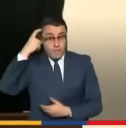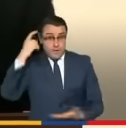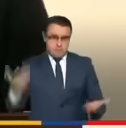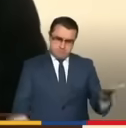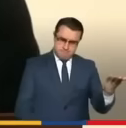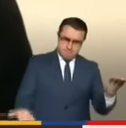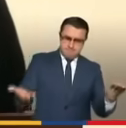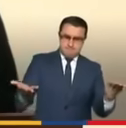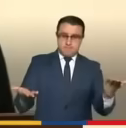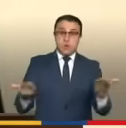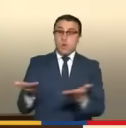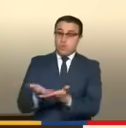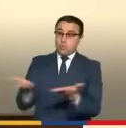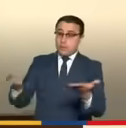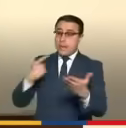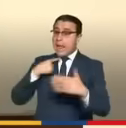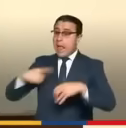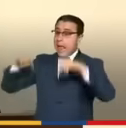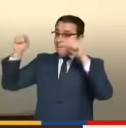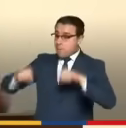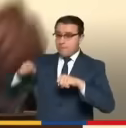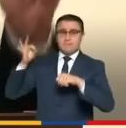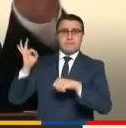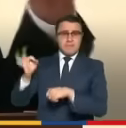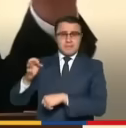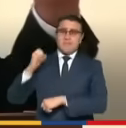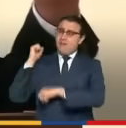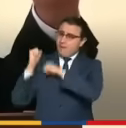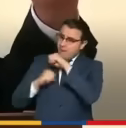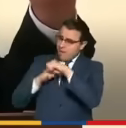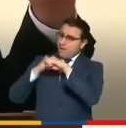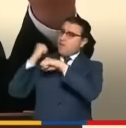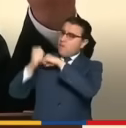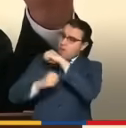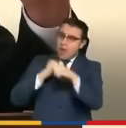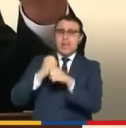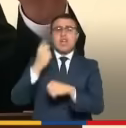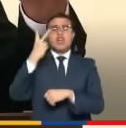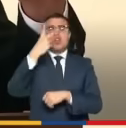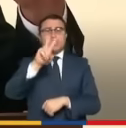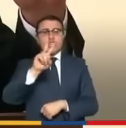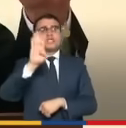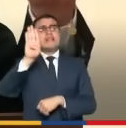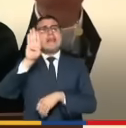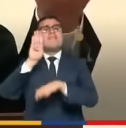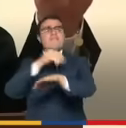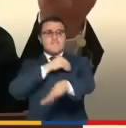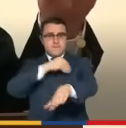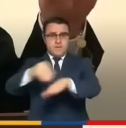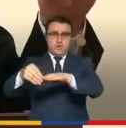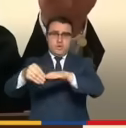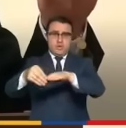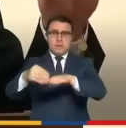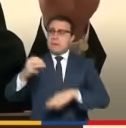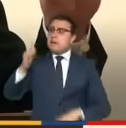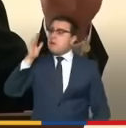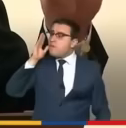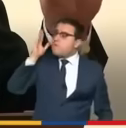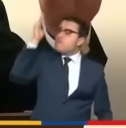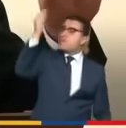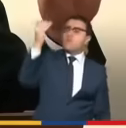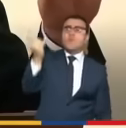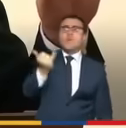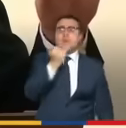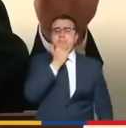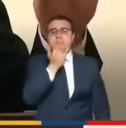Ustedes lo aprueban en el presupuesto cada año, 12 billones. ¿Y qué va a suceder hacia el futuro? Que